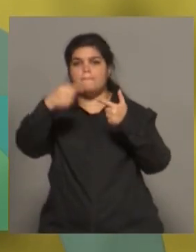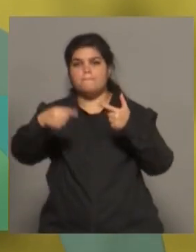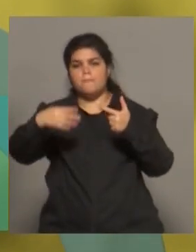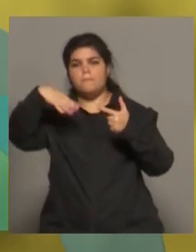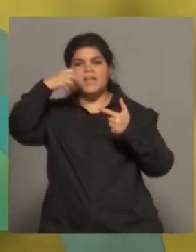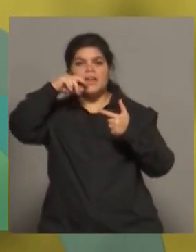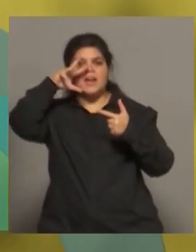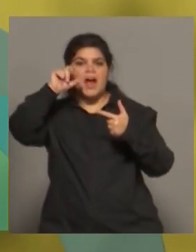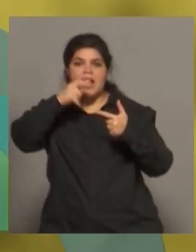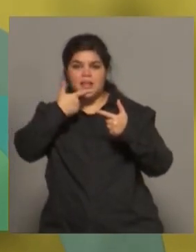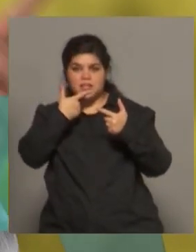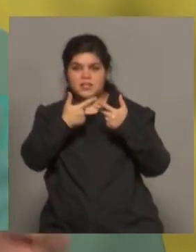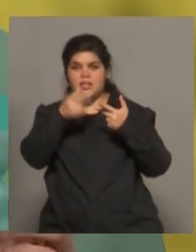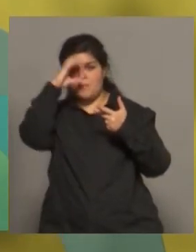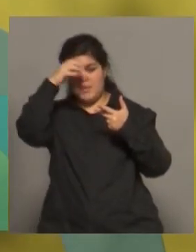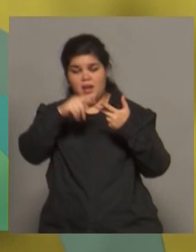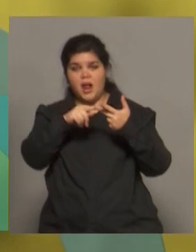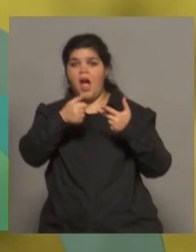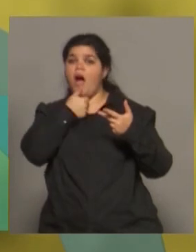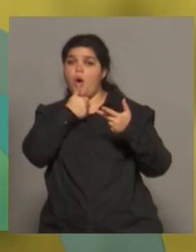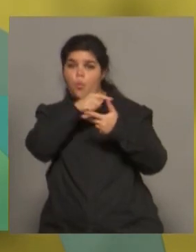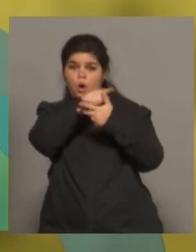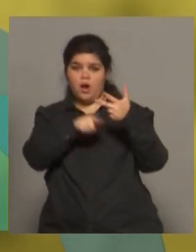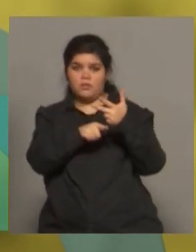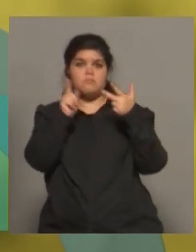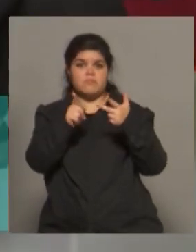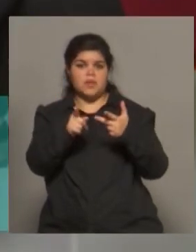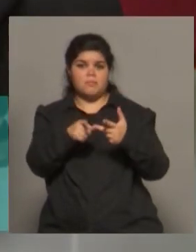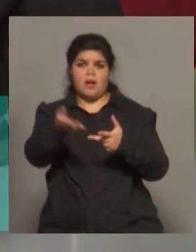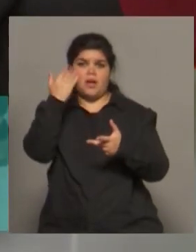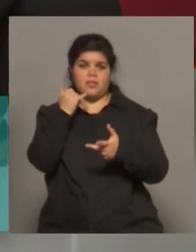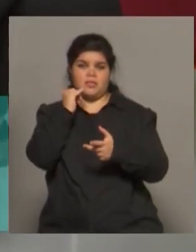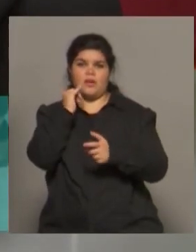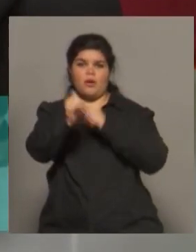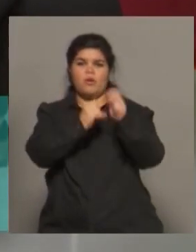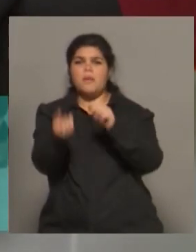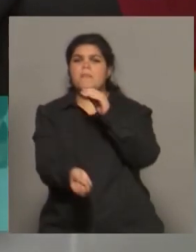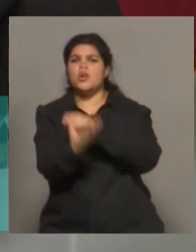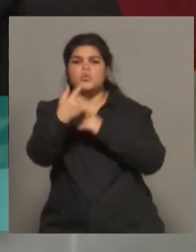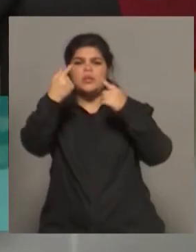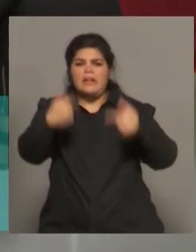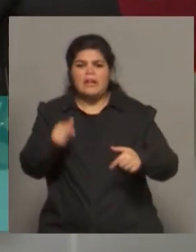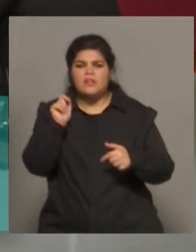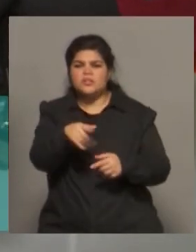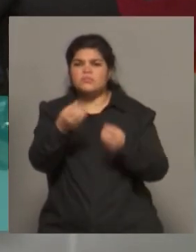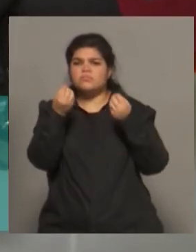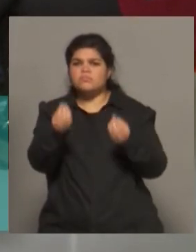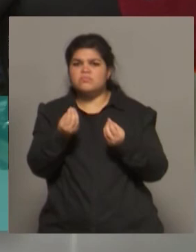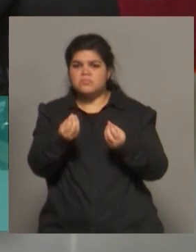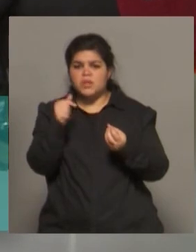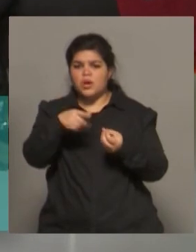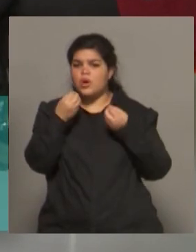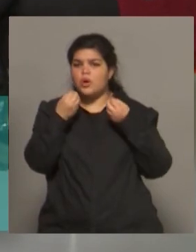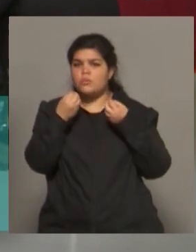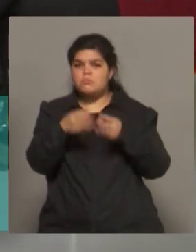Y con eso quiero volver a lo que es el Mercosur propiamente dicho, porque empezó siendo